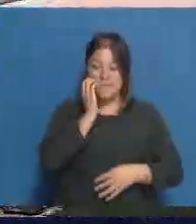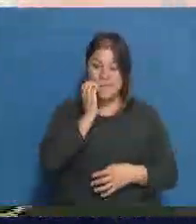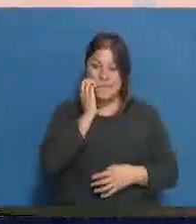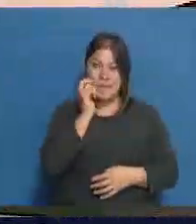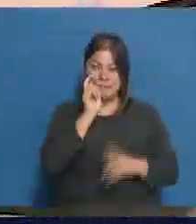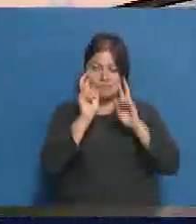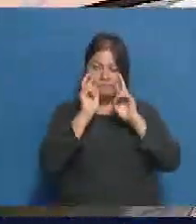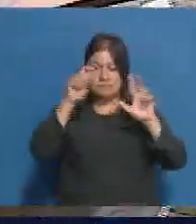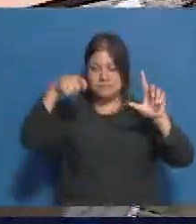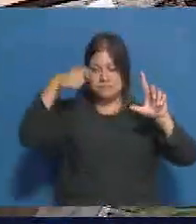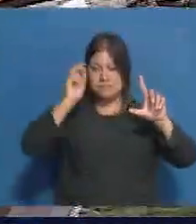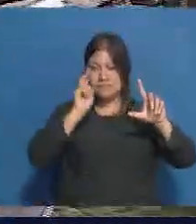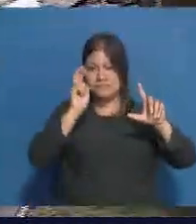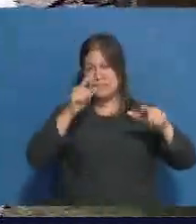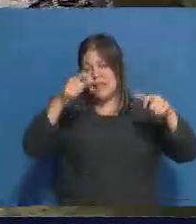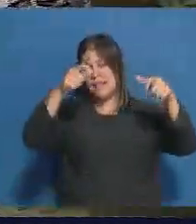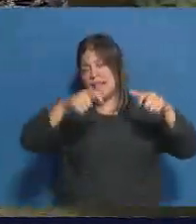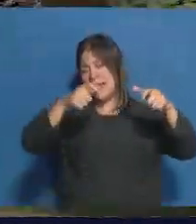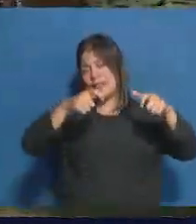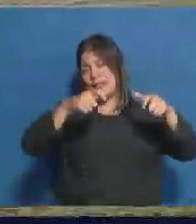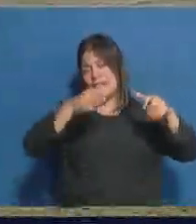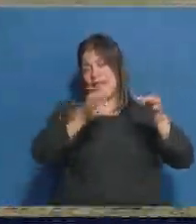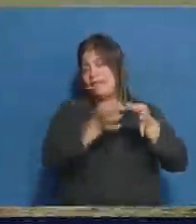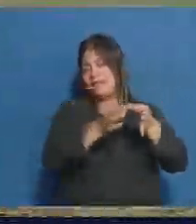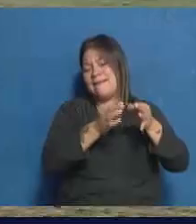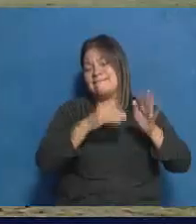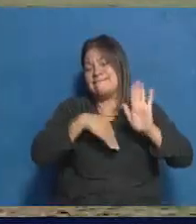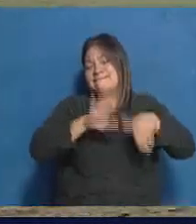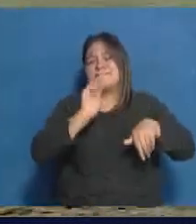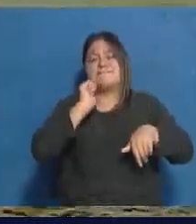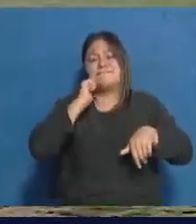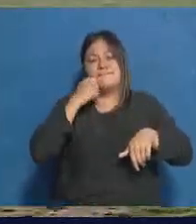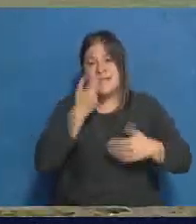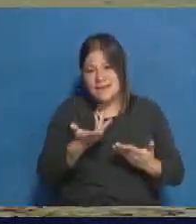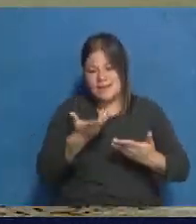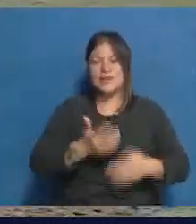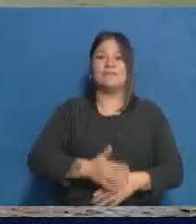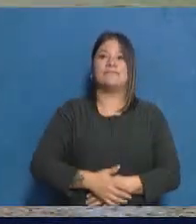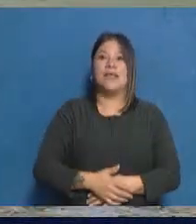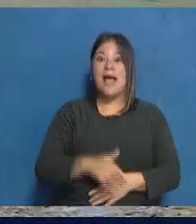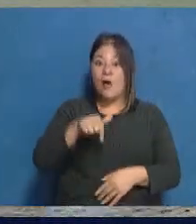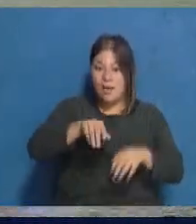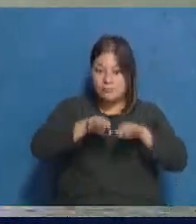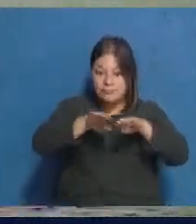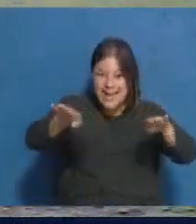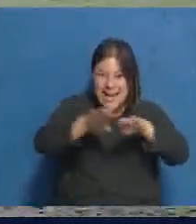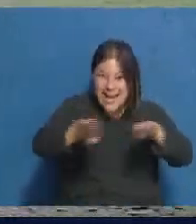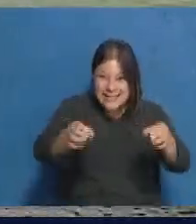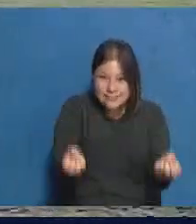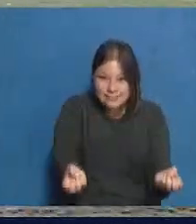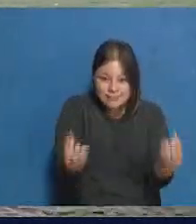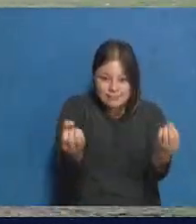pasando en uno de los más bonitos del interior, sin lugar a dudas, donde ya comenzó el resembrado del estadio. Ya